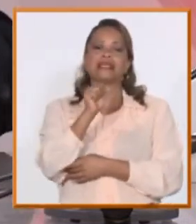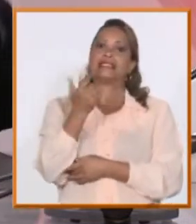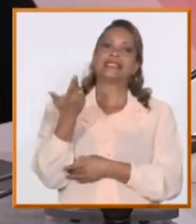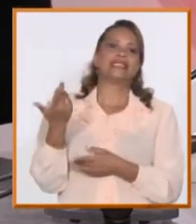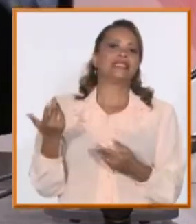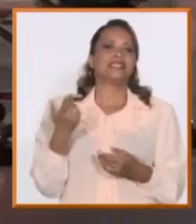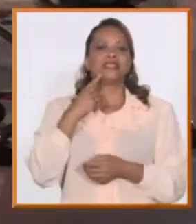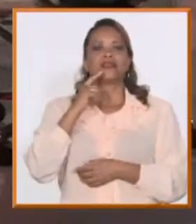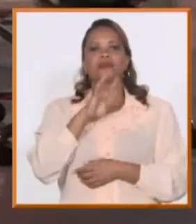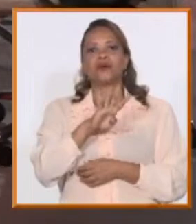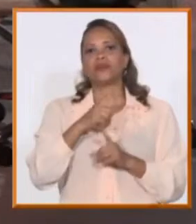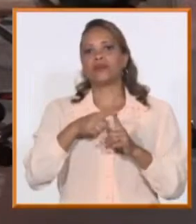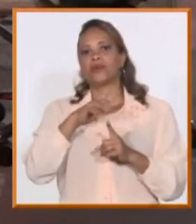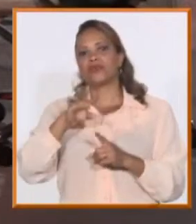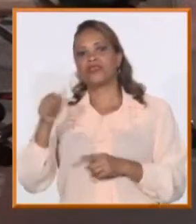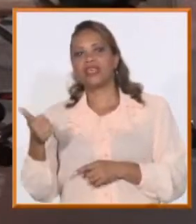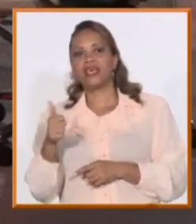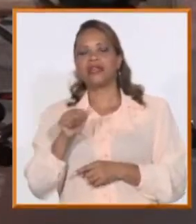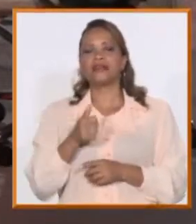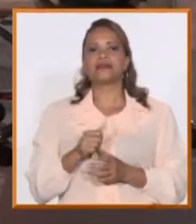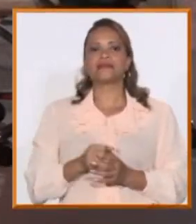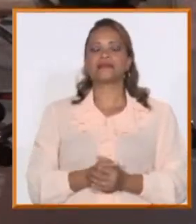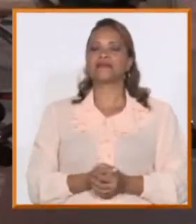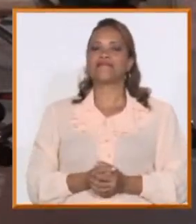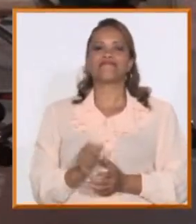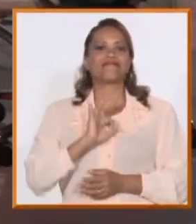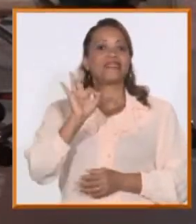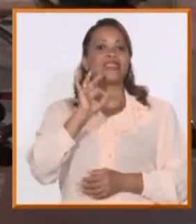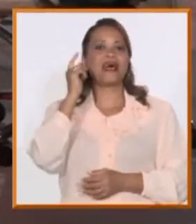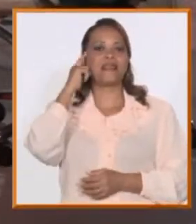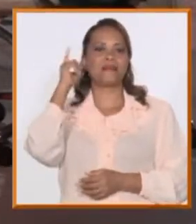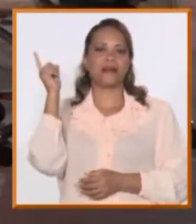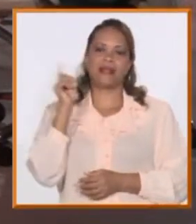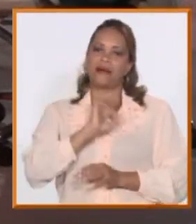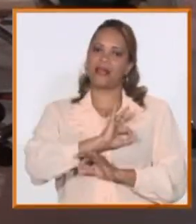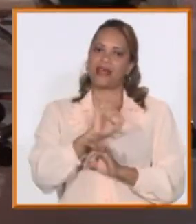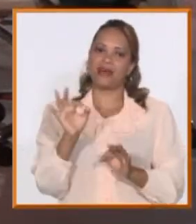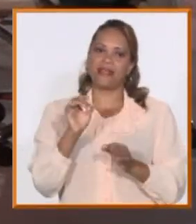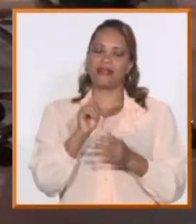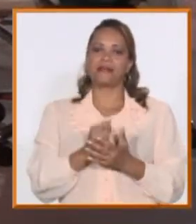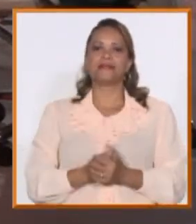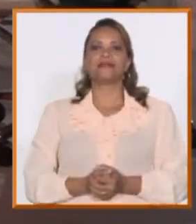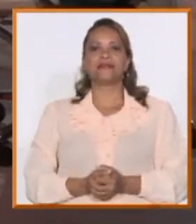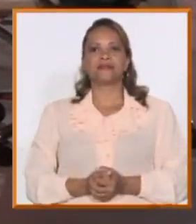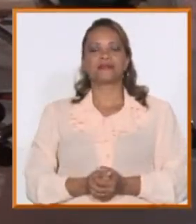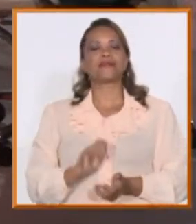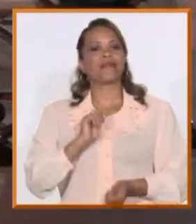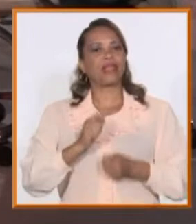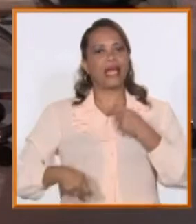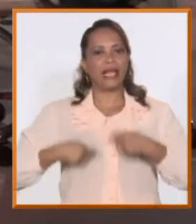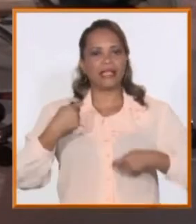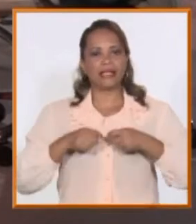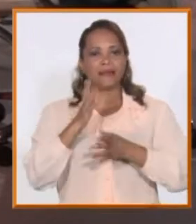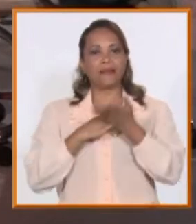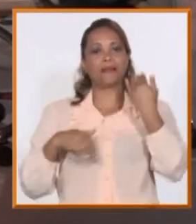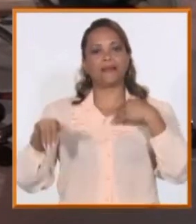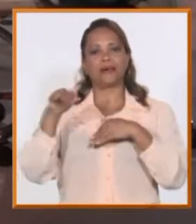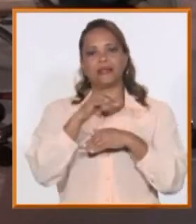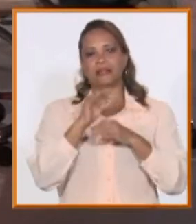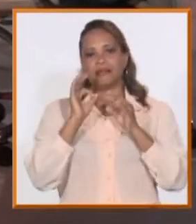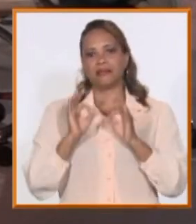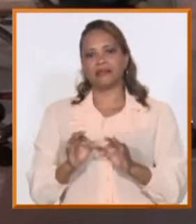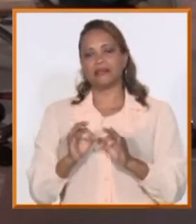ni el 4x400, ni los 100. Eso no lo imaginaba. Eso no lo imaginaba nadie. No estaba en los cálculos sensatos de nadie, y creo que el atletismo se fue muy por encima realmente